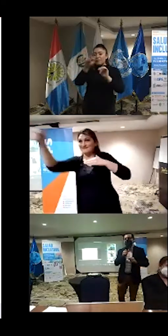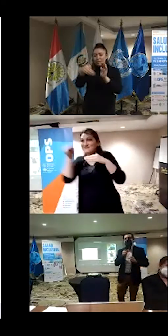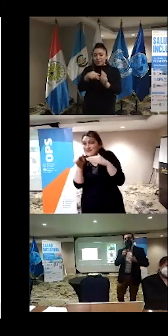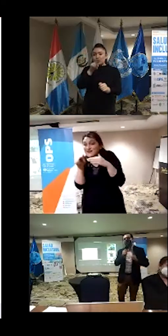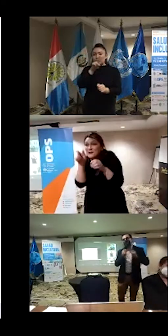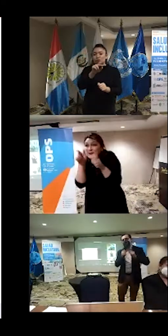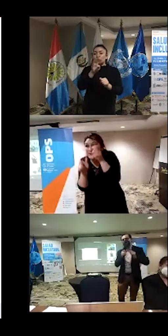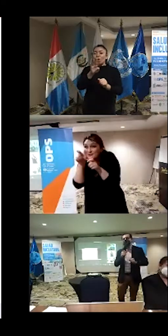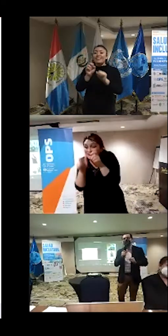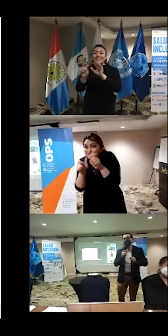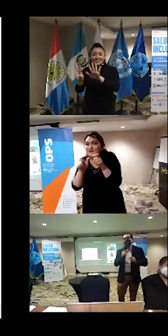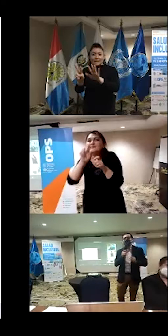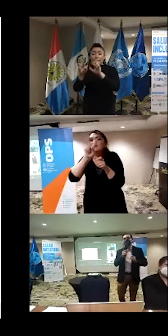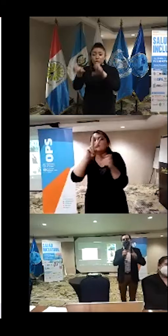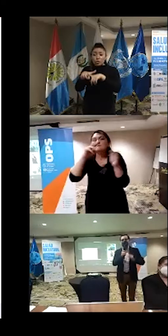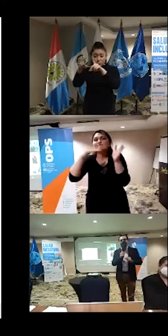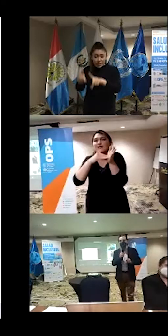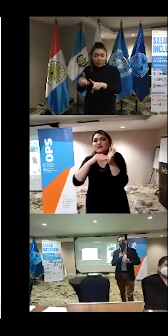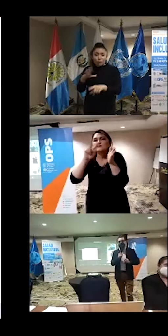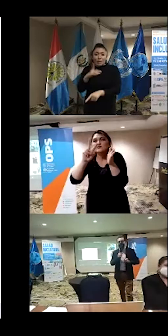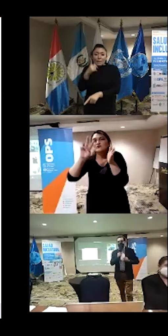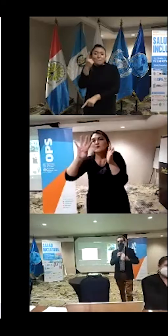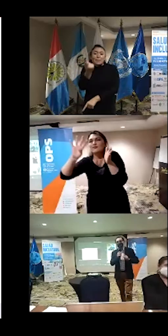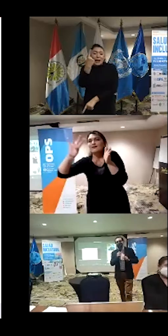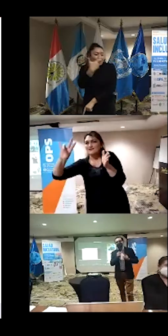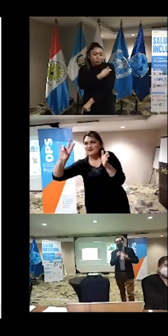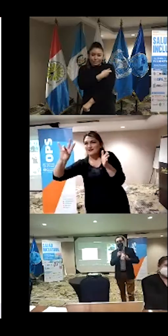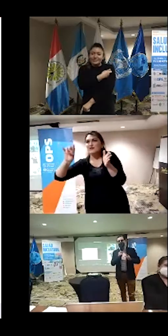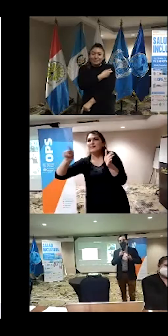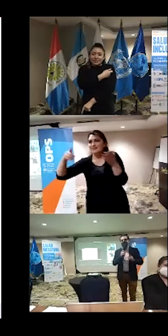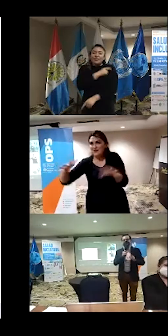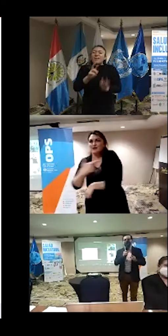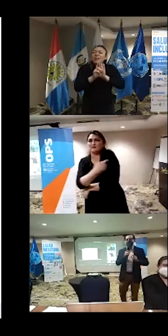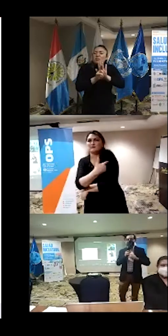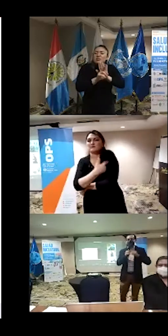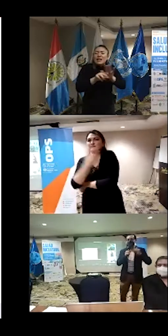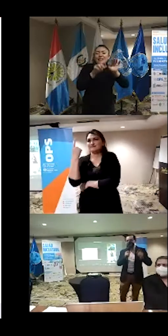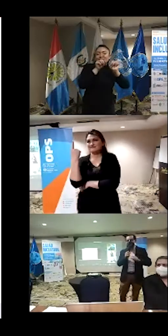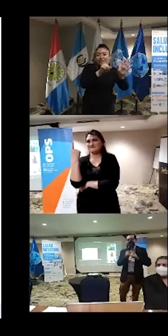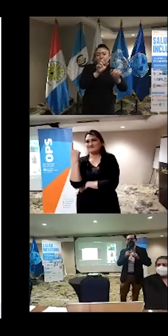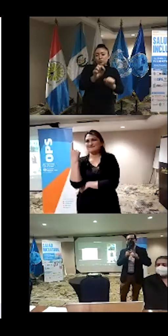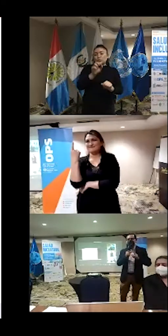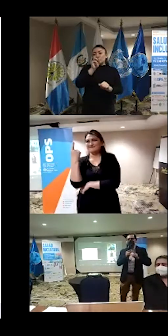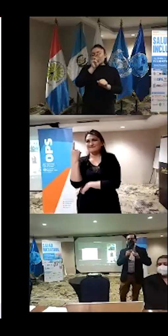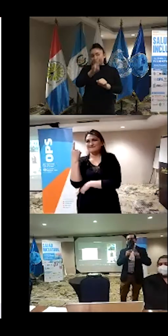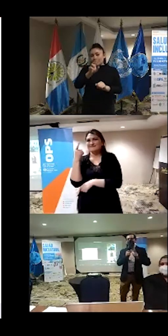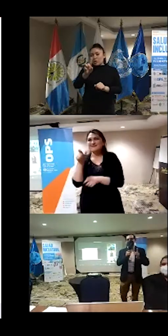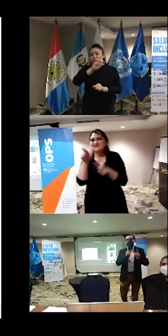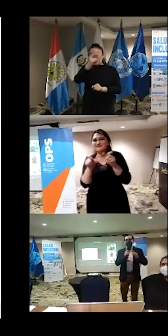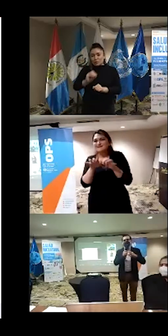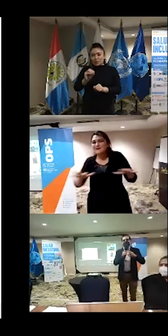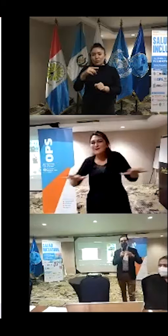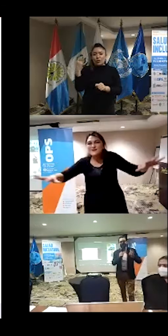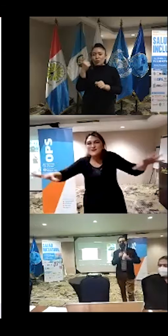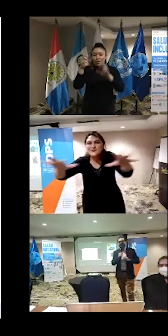269.247 personas con discapacidad han tenido su primera dosis, lo que representa el 6.31 de toda la población con una